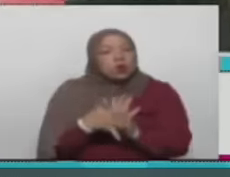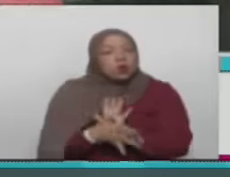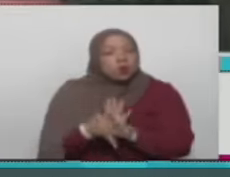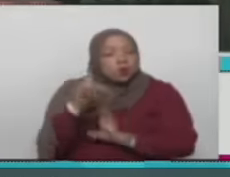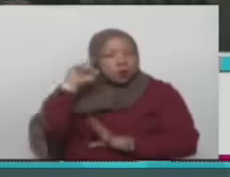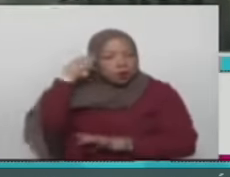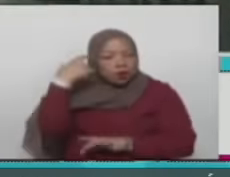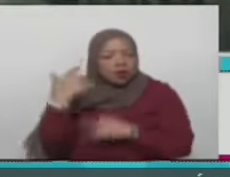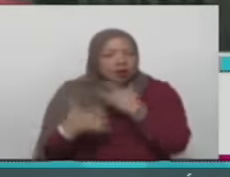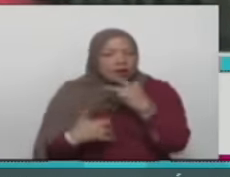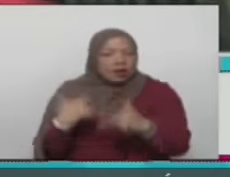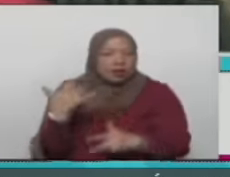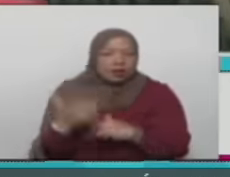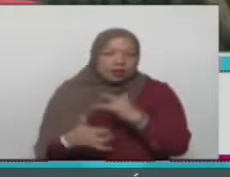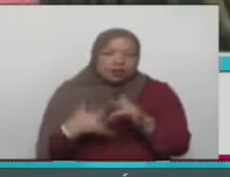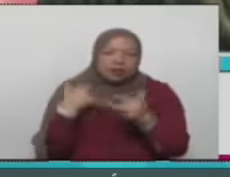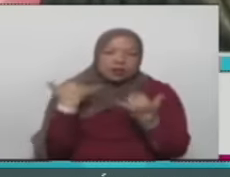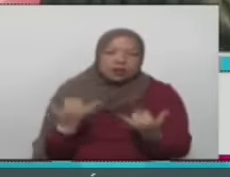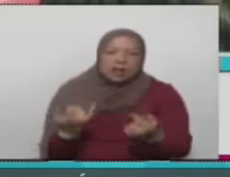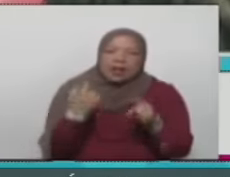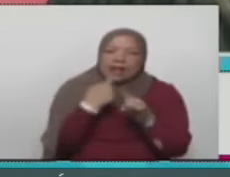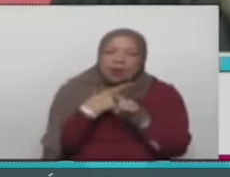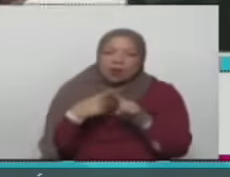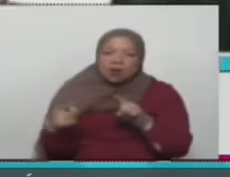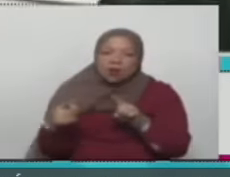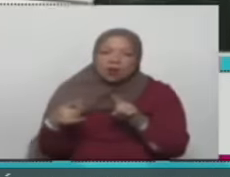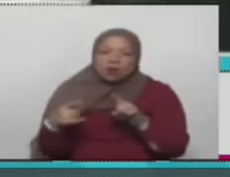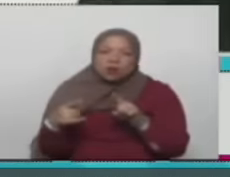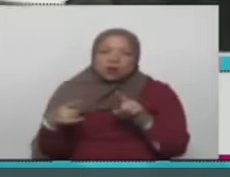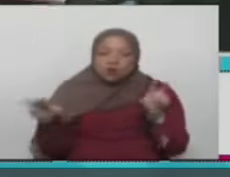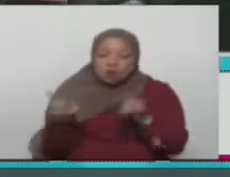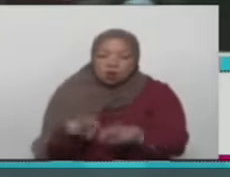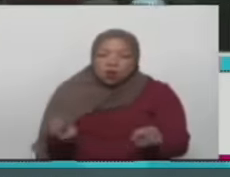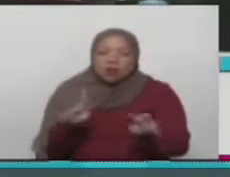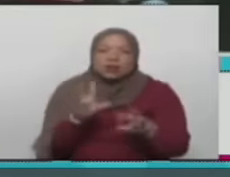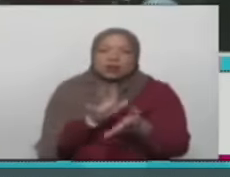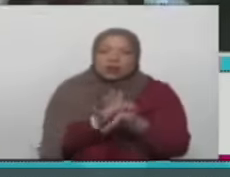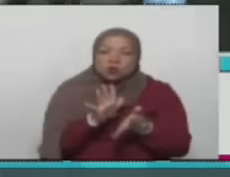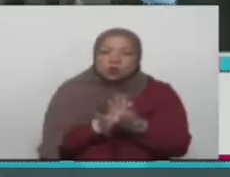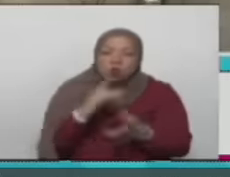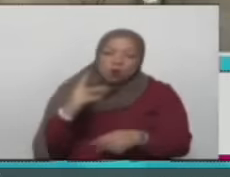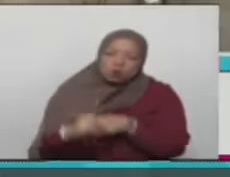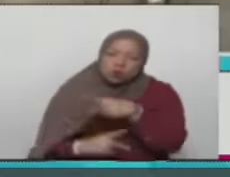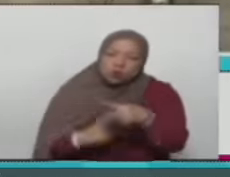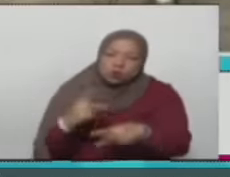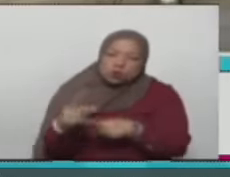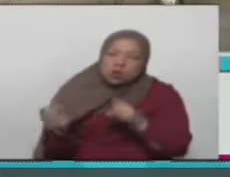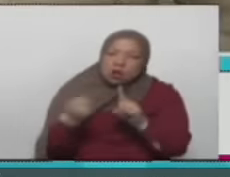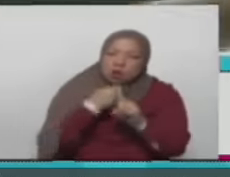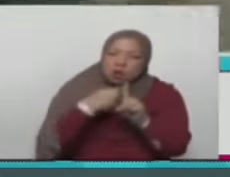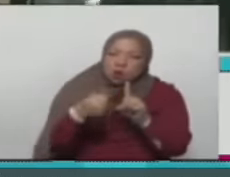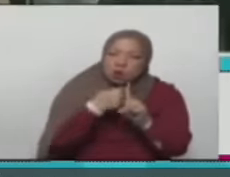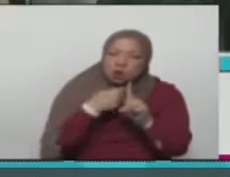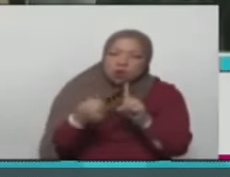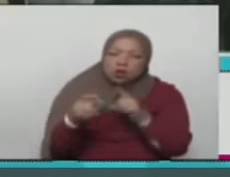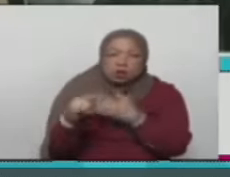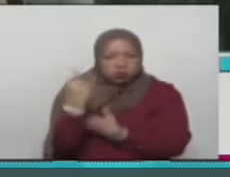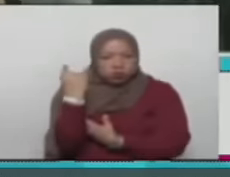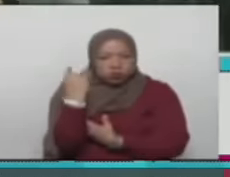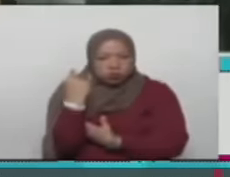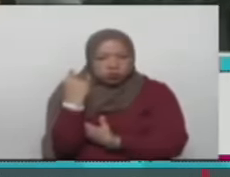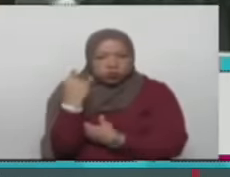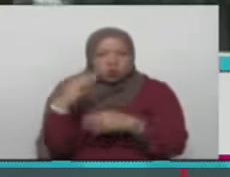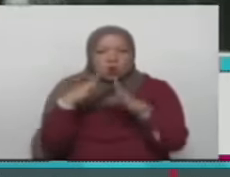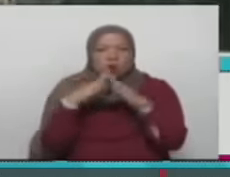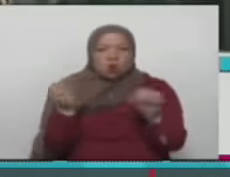de actas. La otra, con la inestabilidad producto de la violencia, del fraude y de